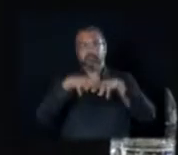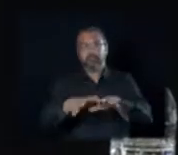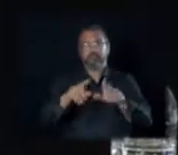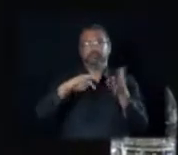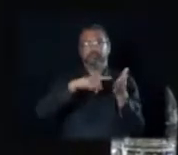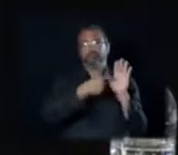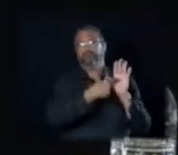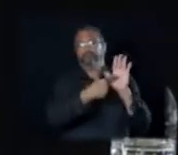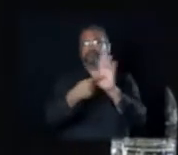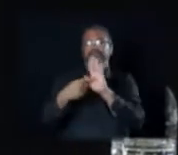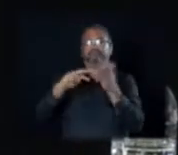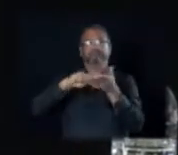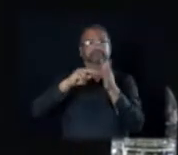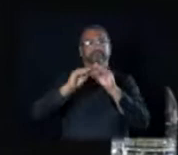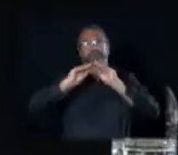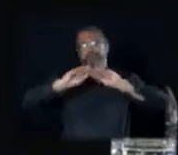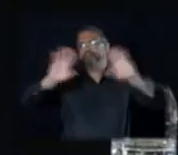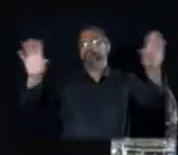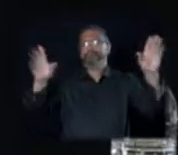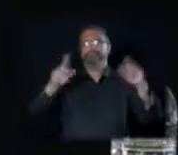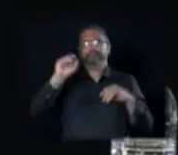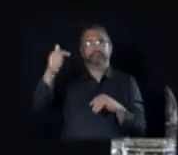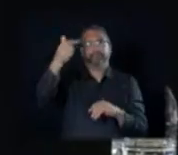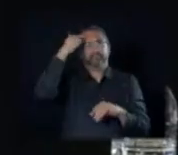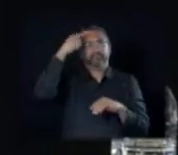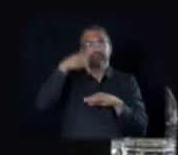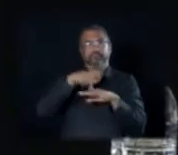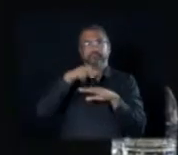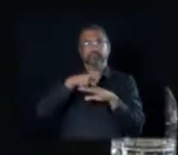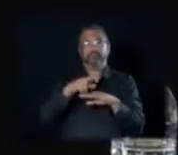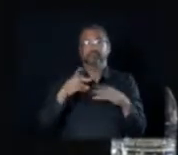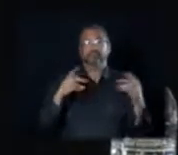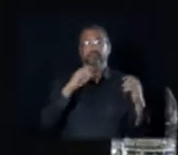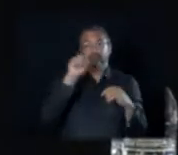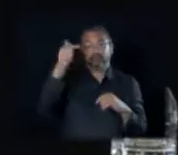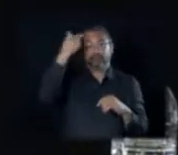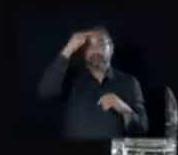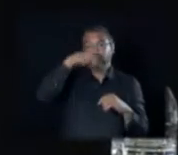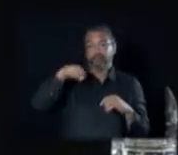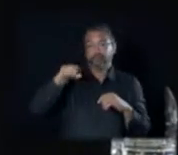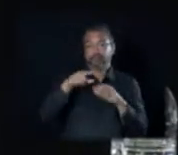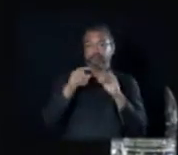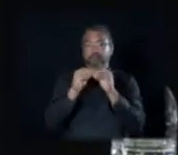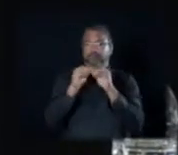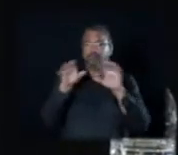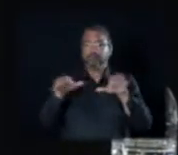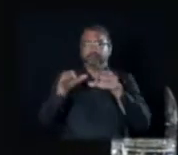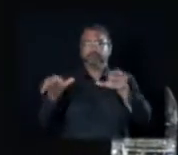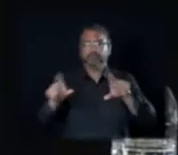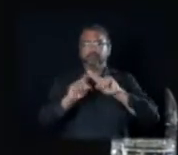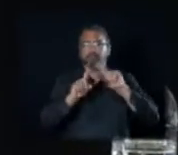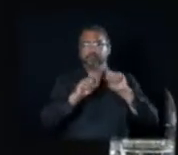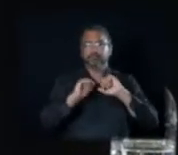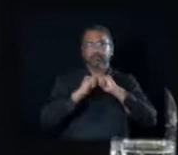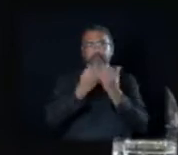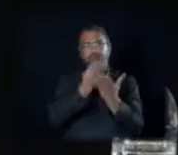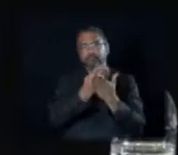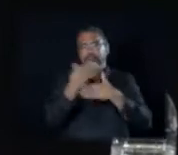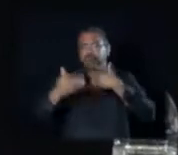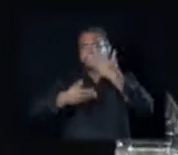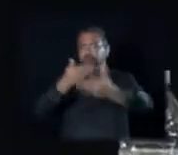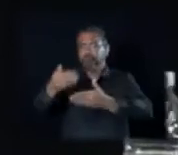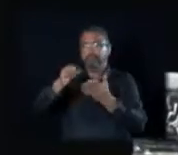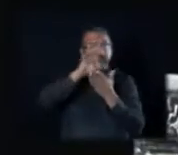gubernamental para la transparencia y la responsabilidad de la contabilidad del gobierno de Puerto Rico. Hay mucho trabajo que hacer en el gobierno para mejorar